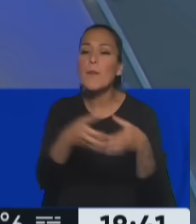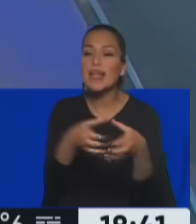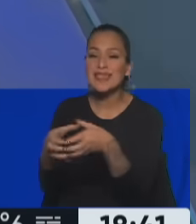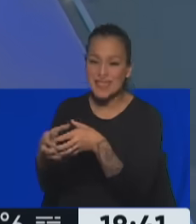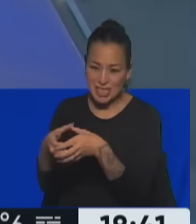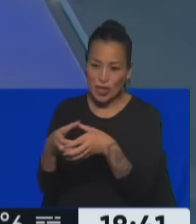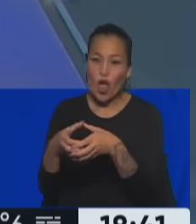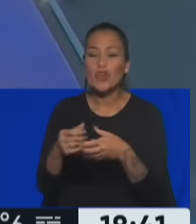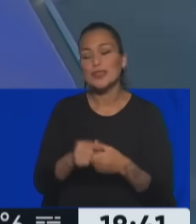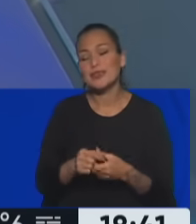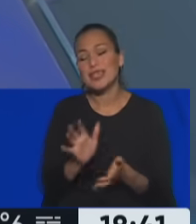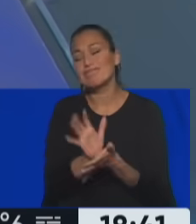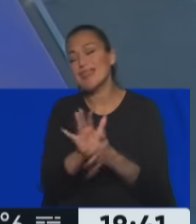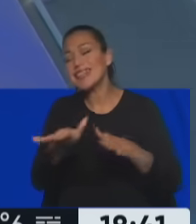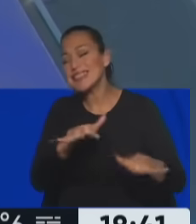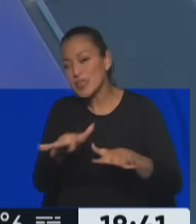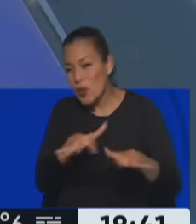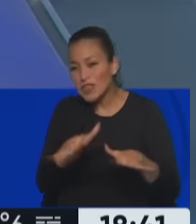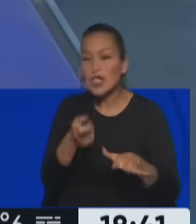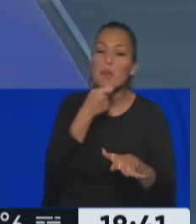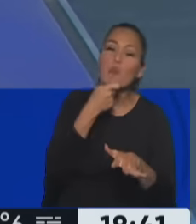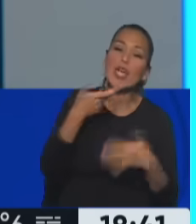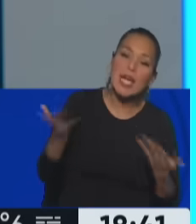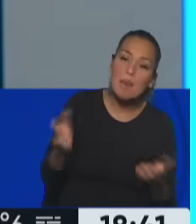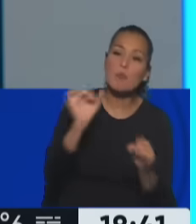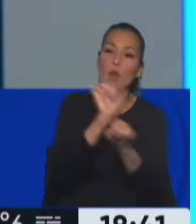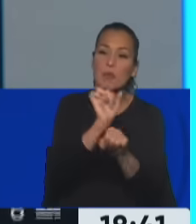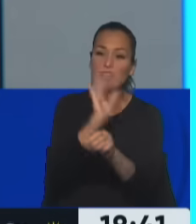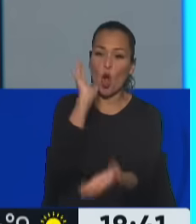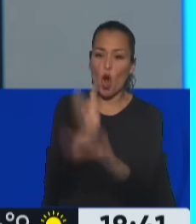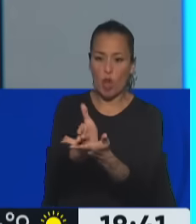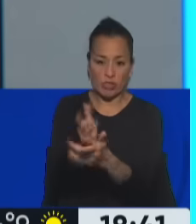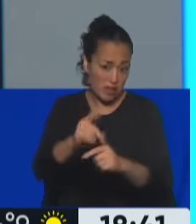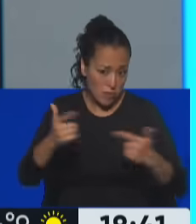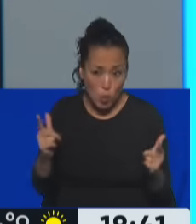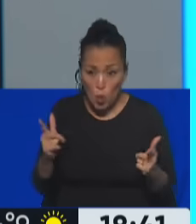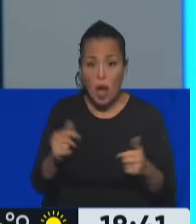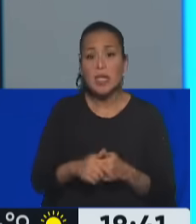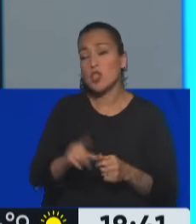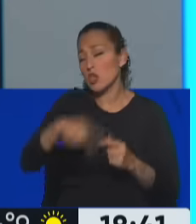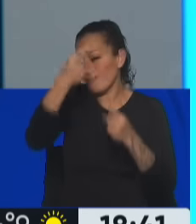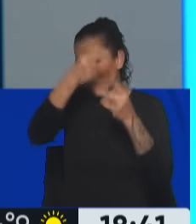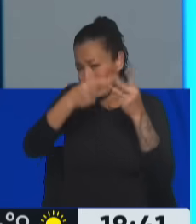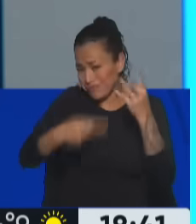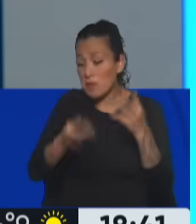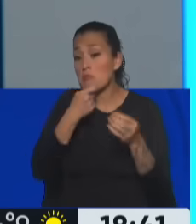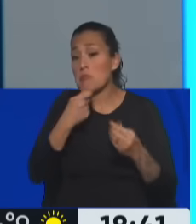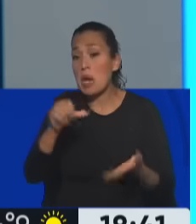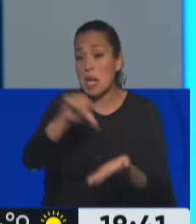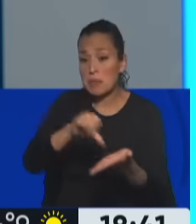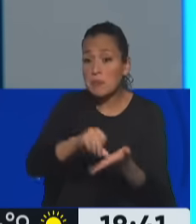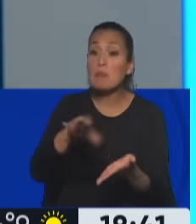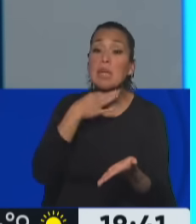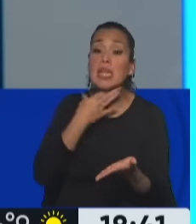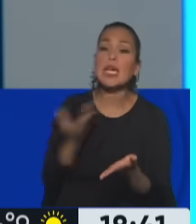en lo que tiene que ver con presos sin condena, digo, un montón de cuestiones que además en el caso de México, ¿no? Con el